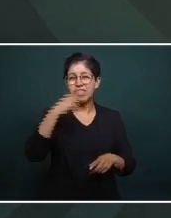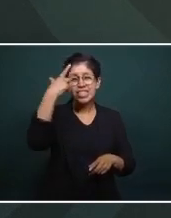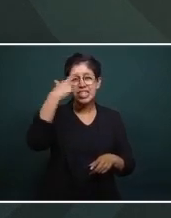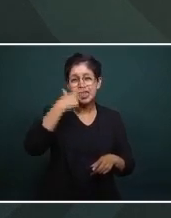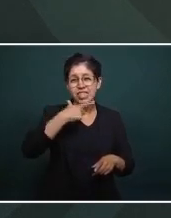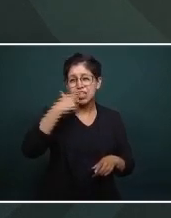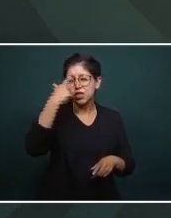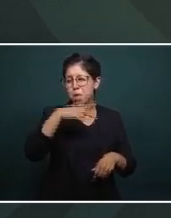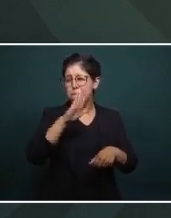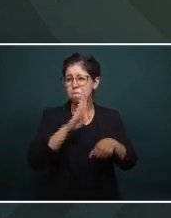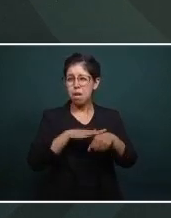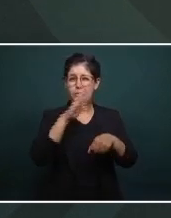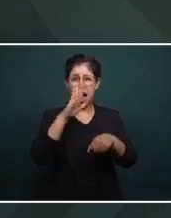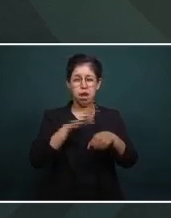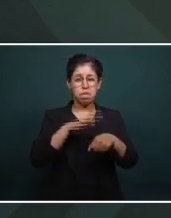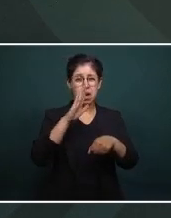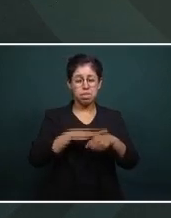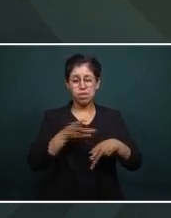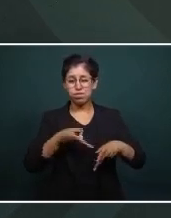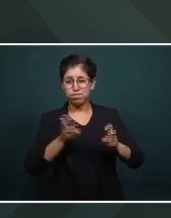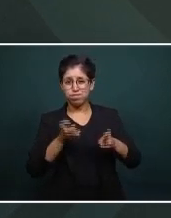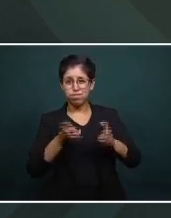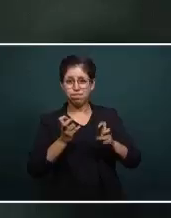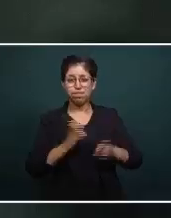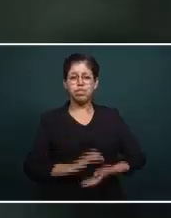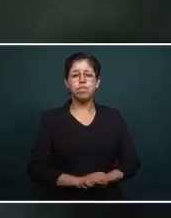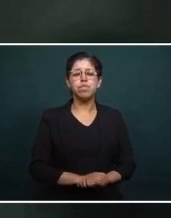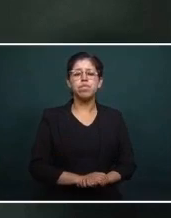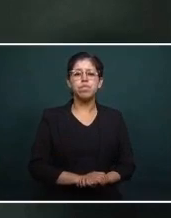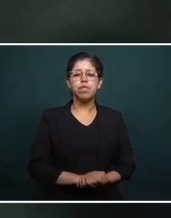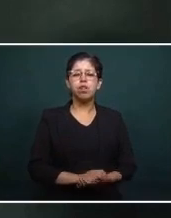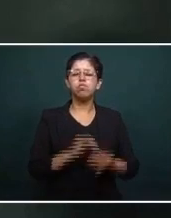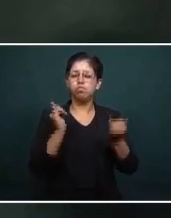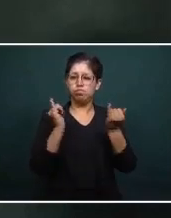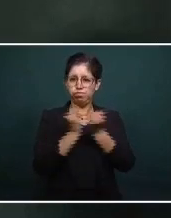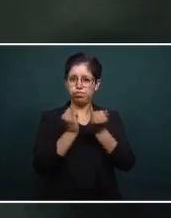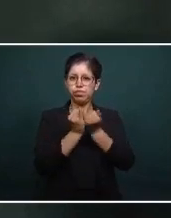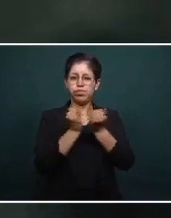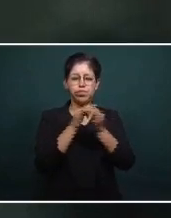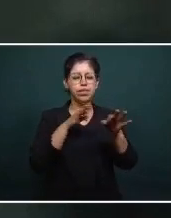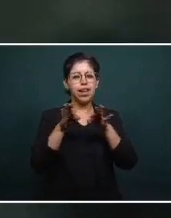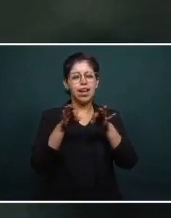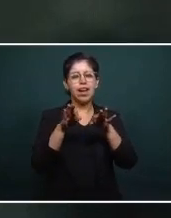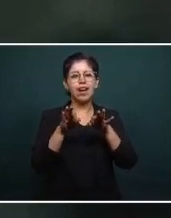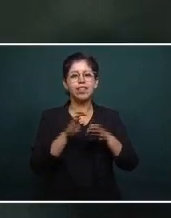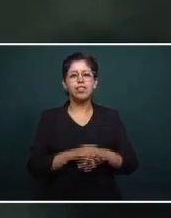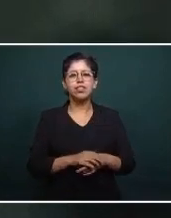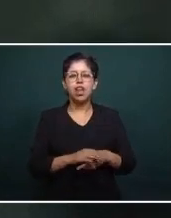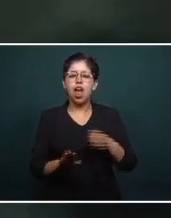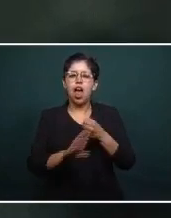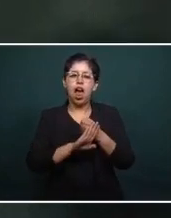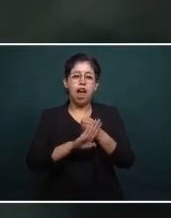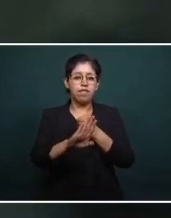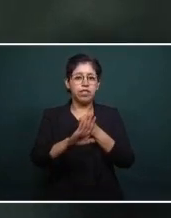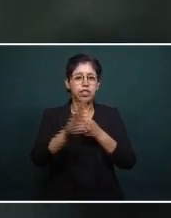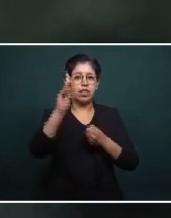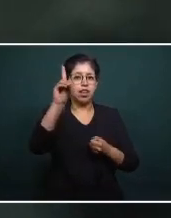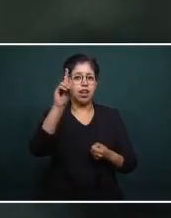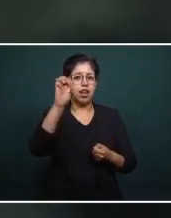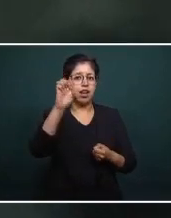donde tenemos el mayor número de incidentes. También se está trabajando de manera importante en la prevención del delito, que es el punto número